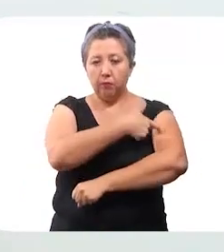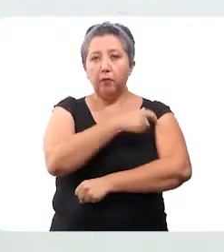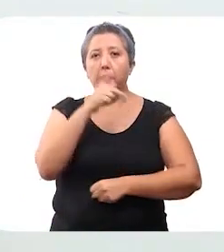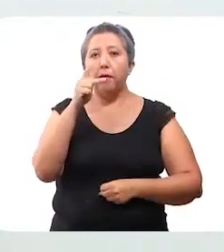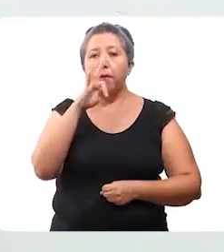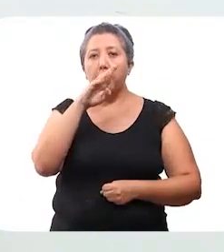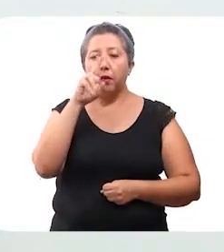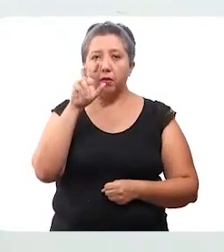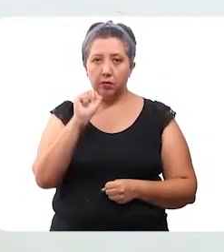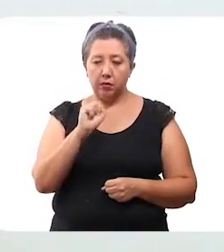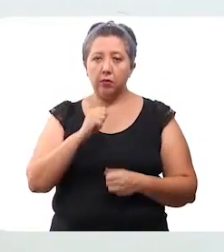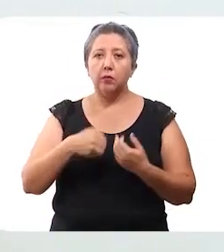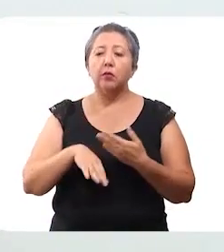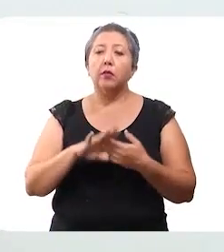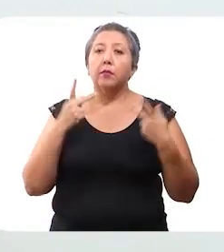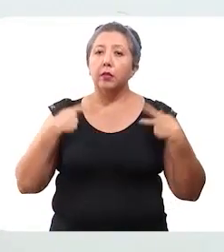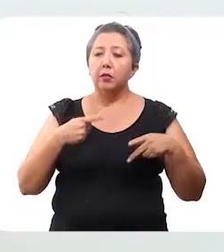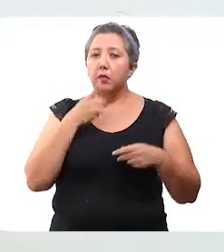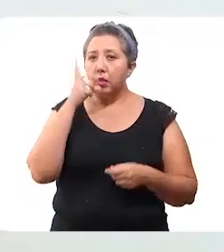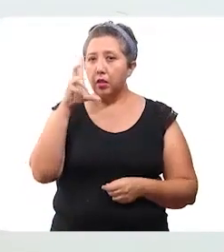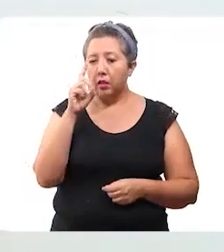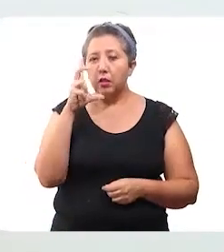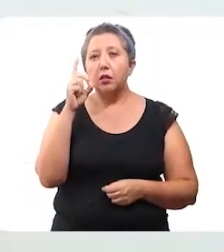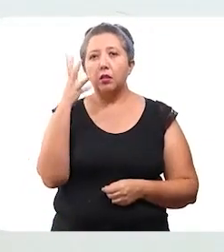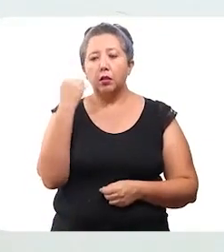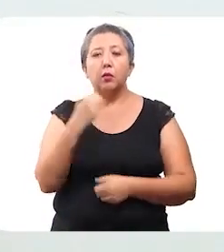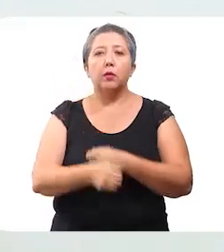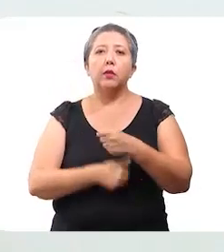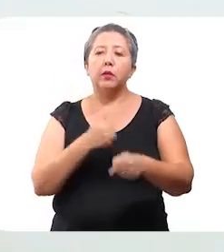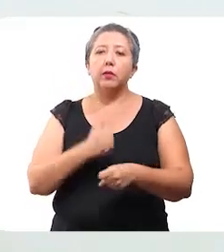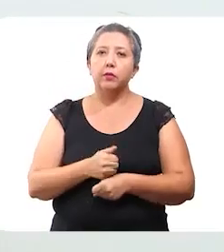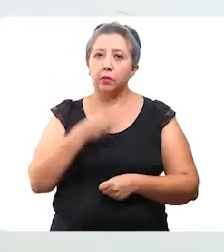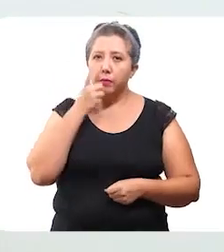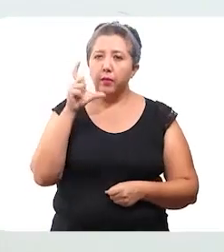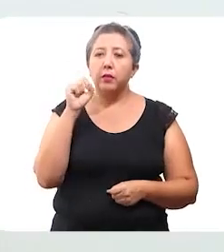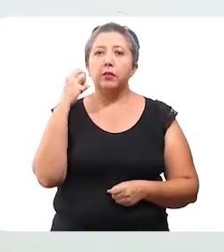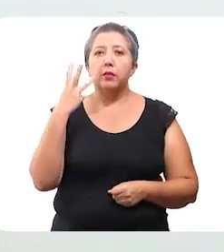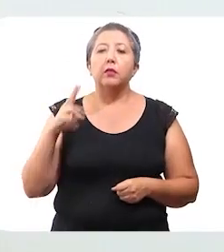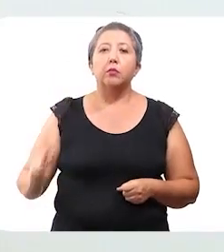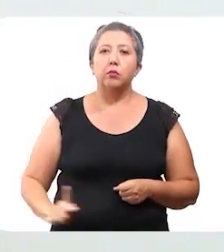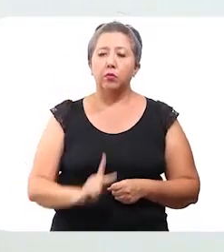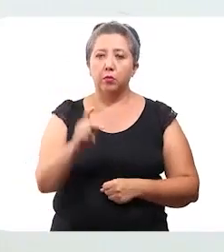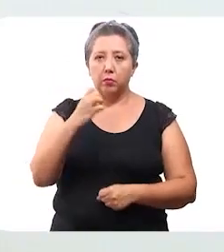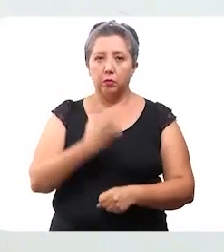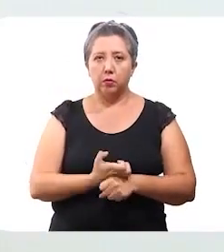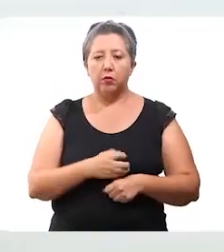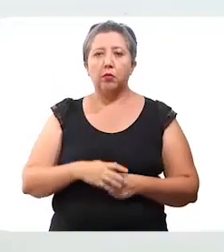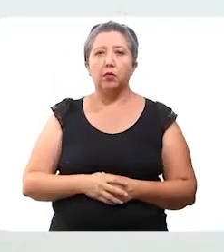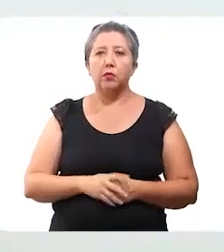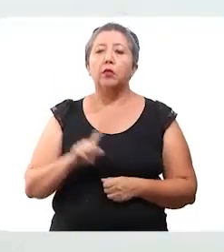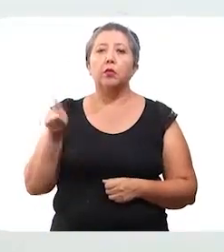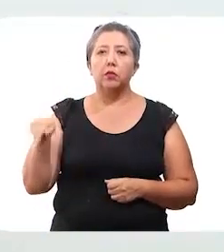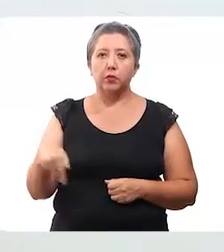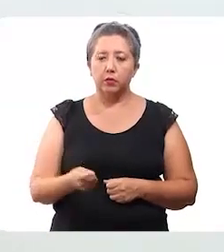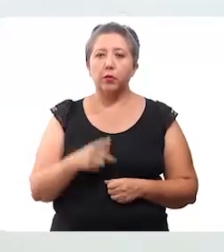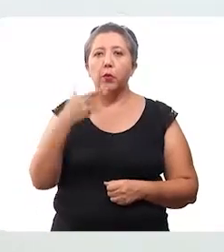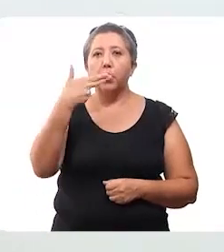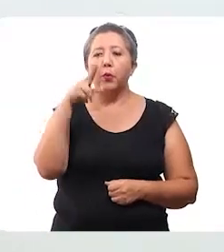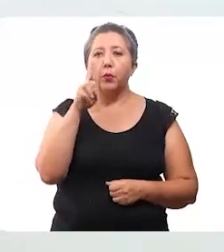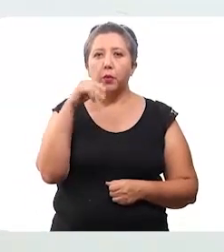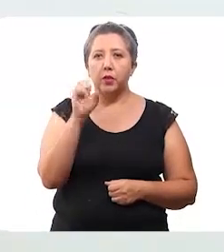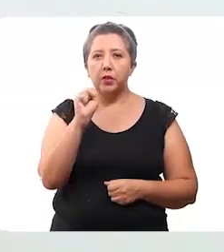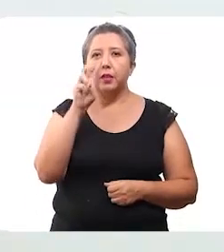vacuna Pfizer contra el coronavirus a personas de 30 a 39 años de edad en 23 municipios del estado, que son